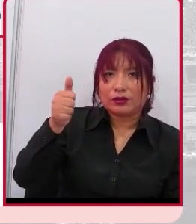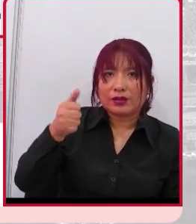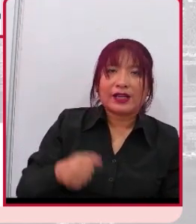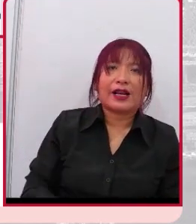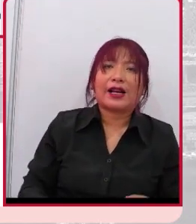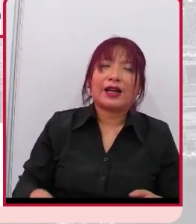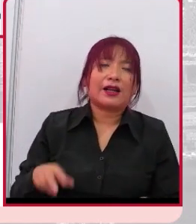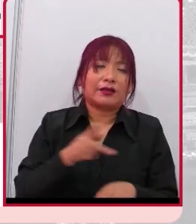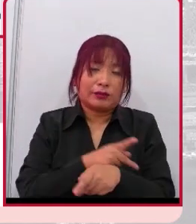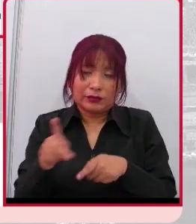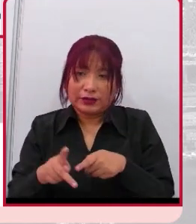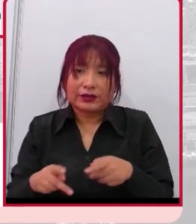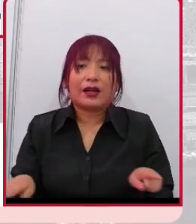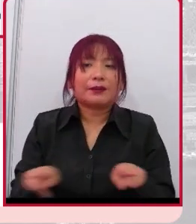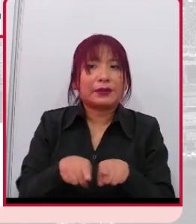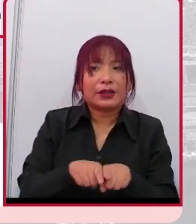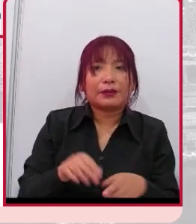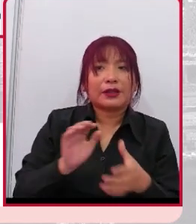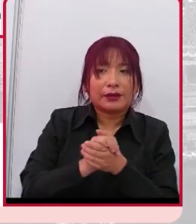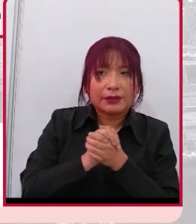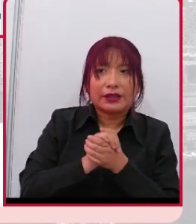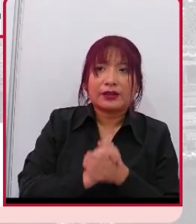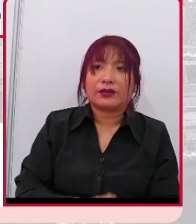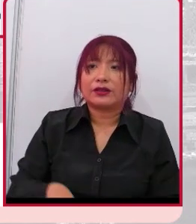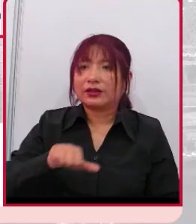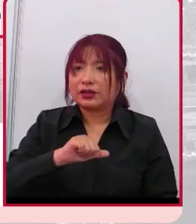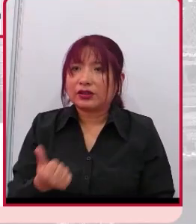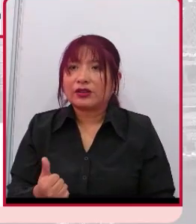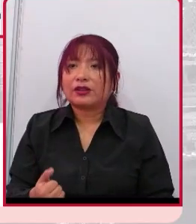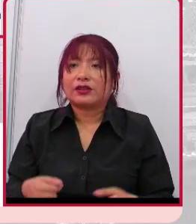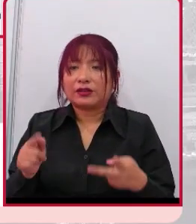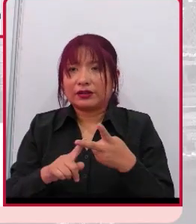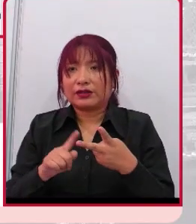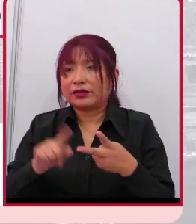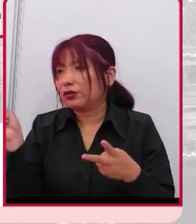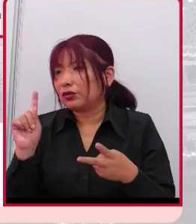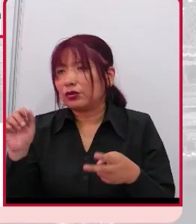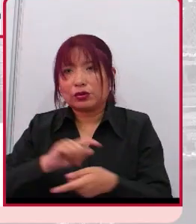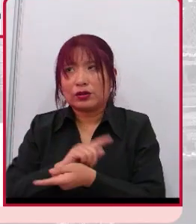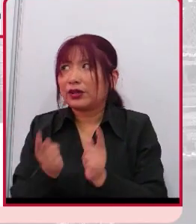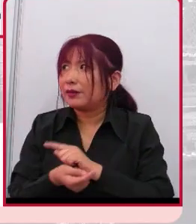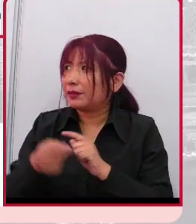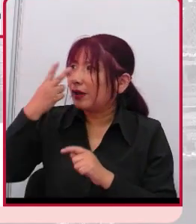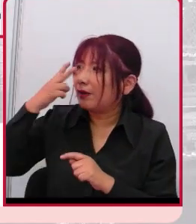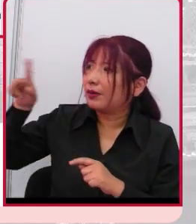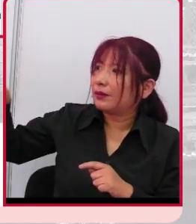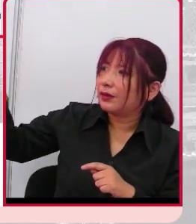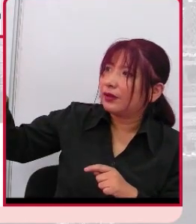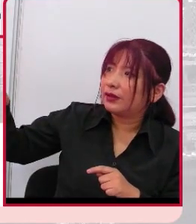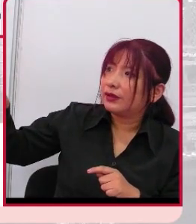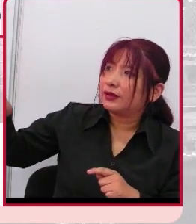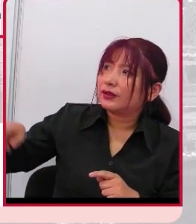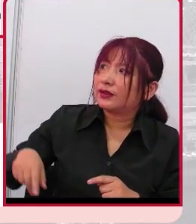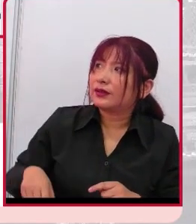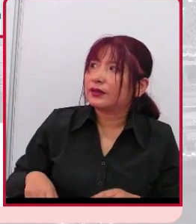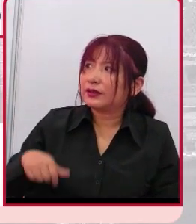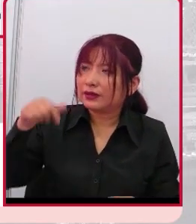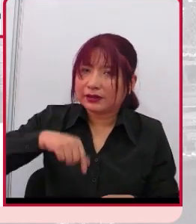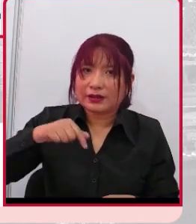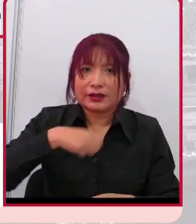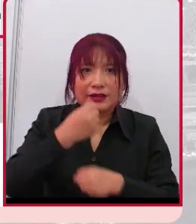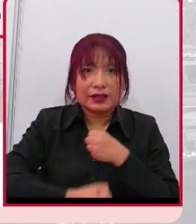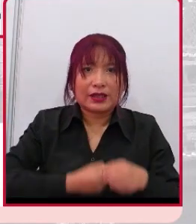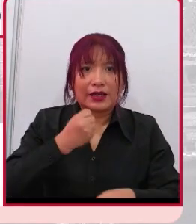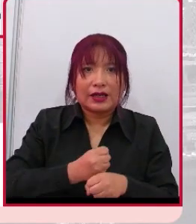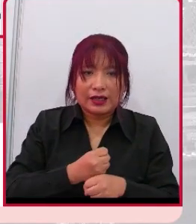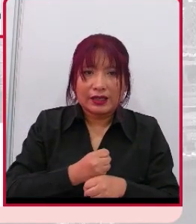amigos. Y la otra cosa que no cambia, pues, es a través de esta fotografía, en este año muy